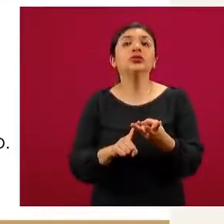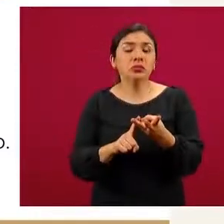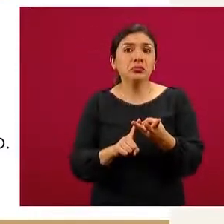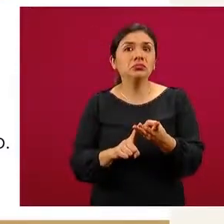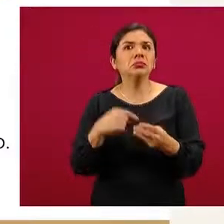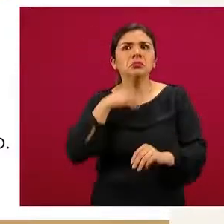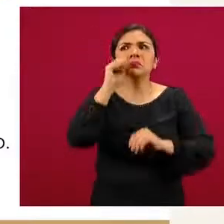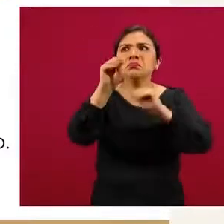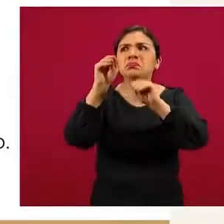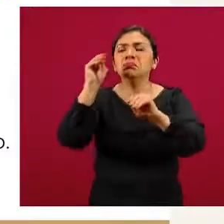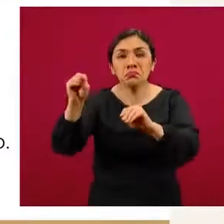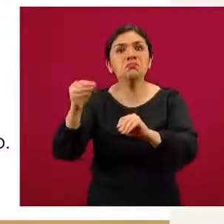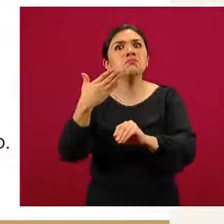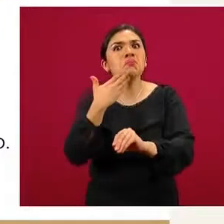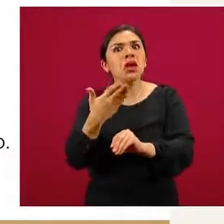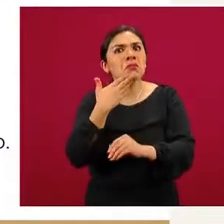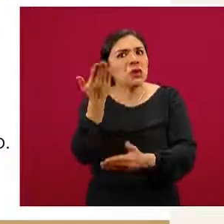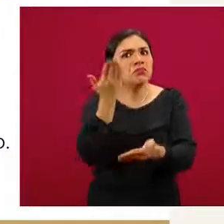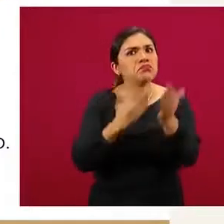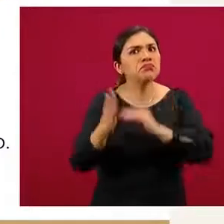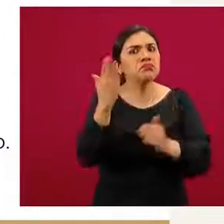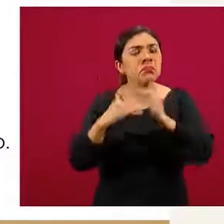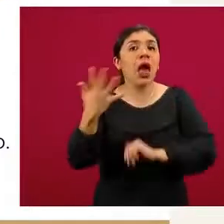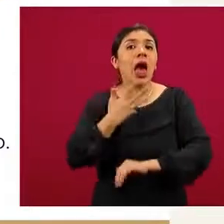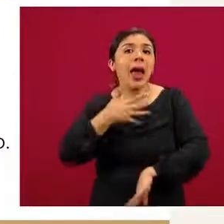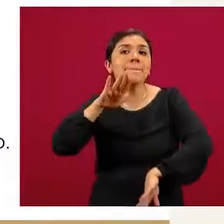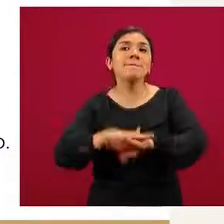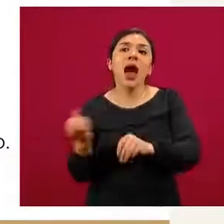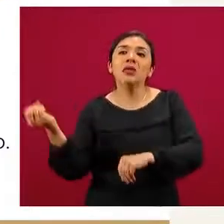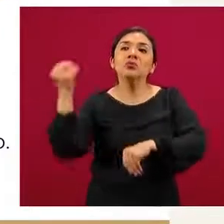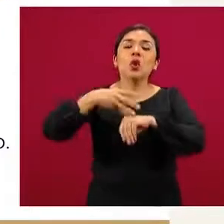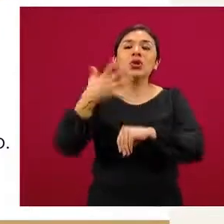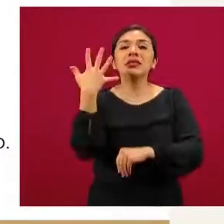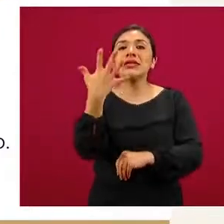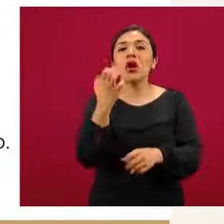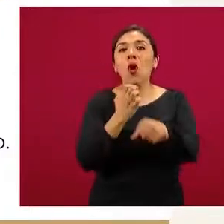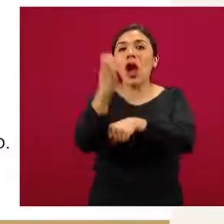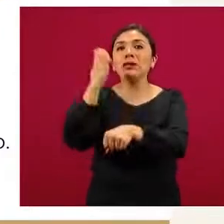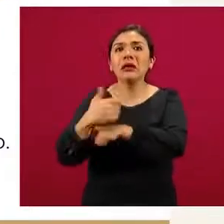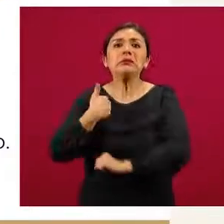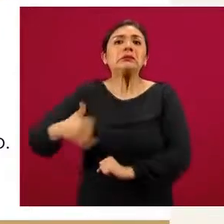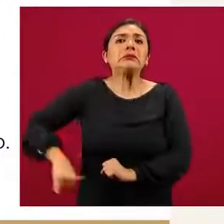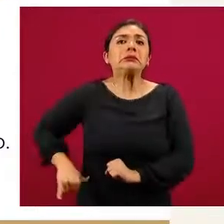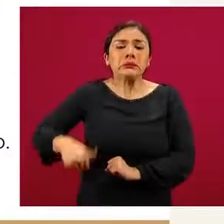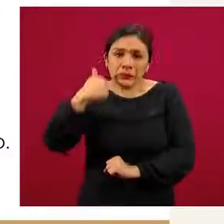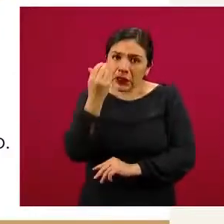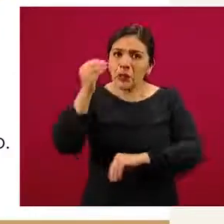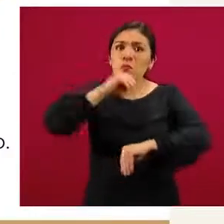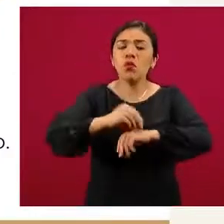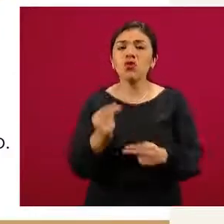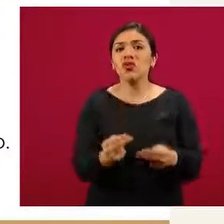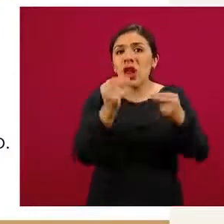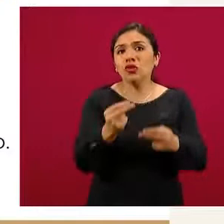ha ido bien, y entonces hay estos otros 5 estados que están interesados en abrir